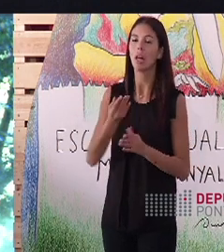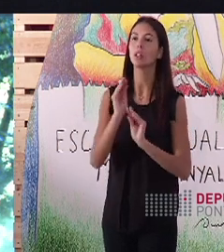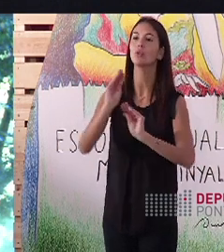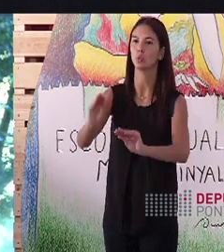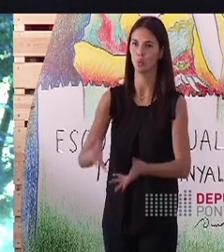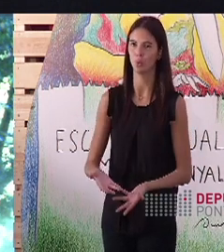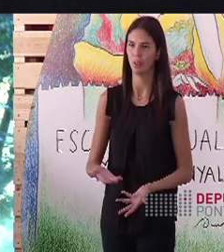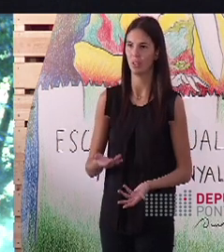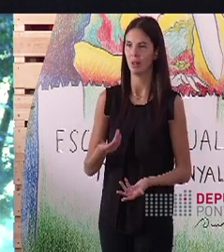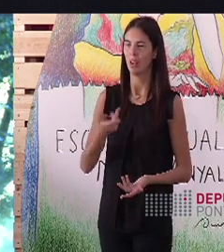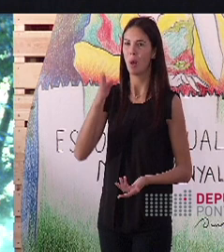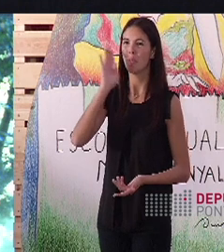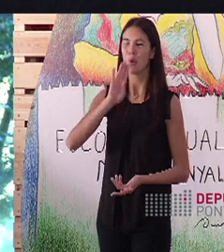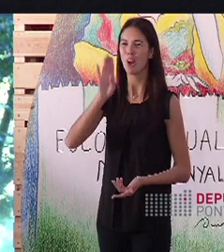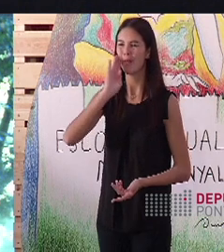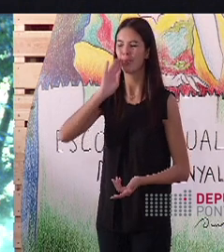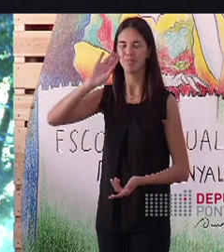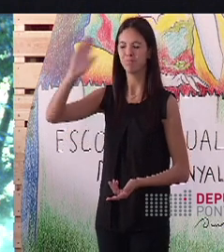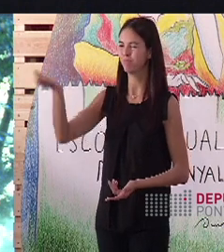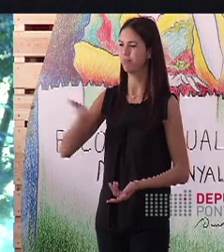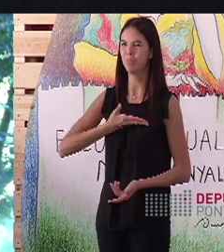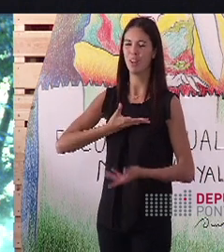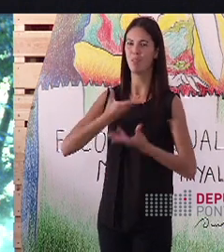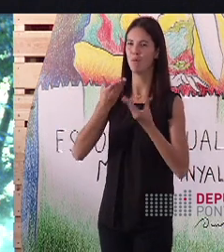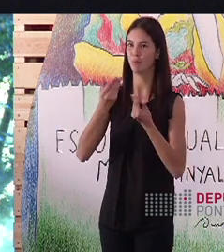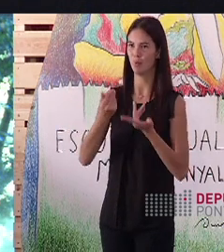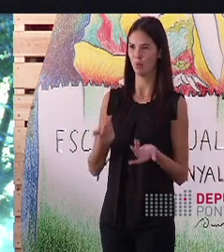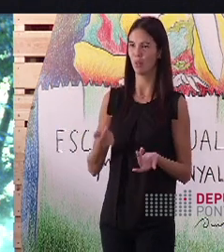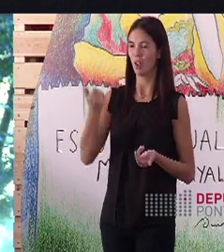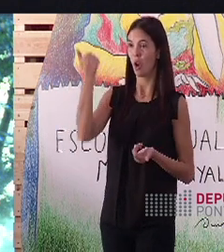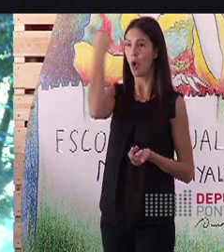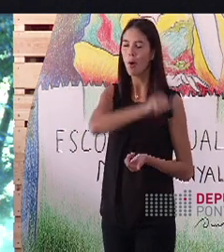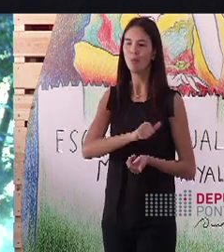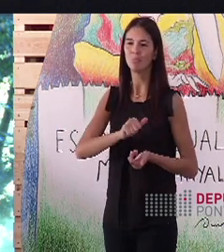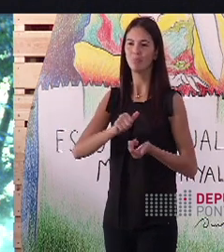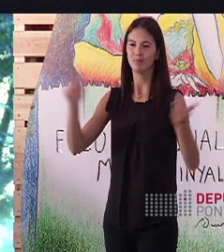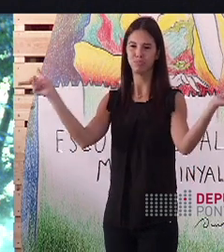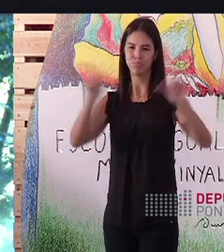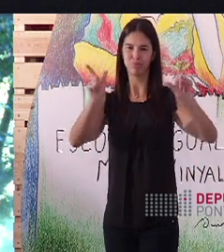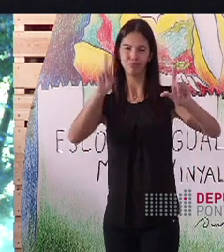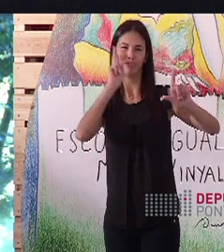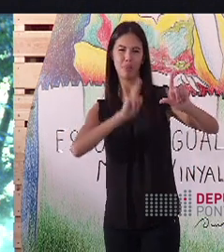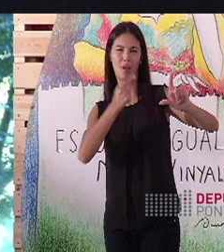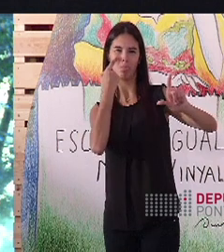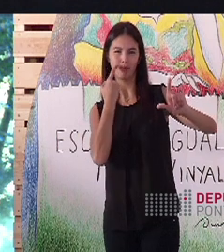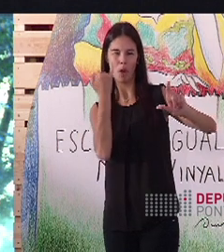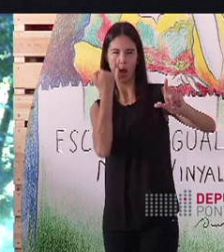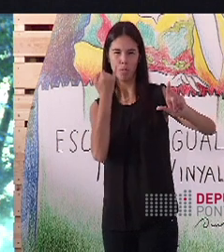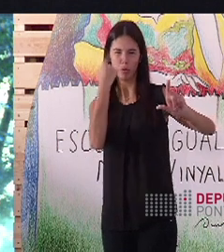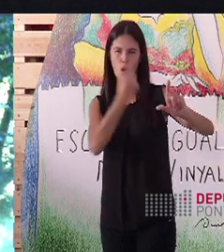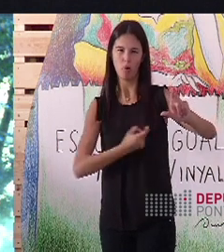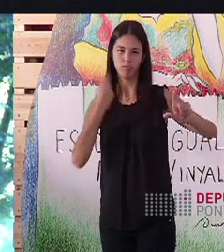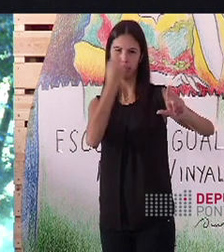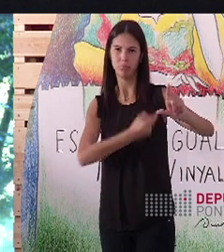daño ha hecho la pornografía? Los hombres ven muchas horas de pornografía y aquello que han visto en la pornografía lo